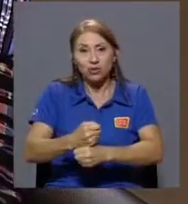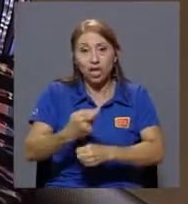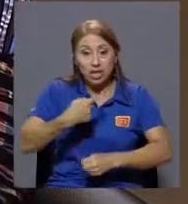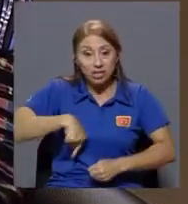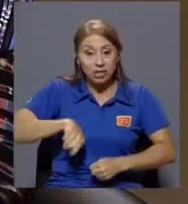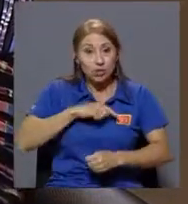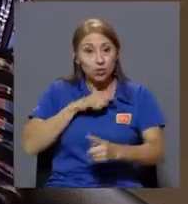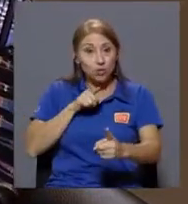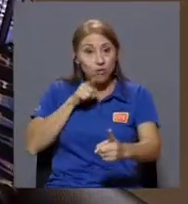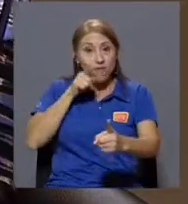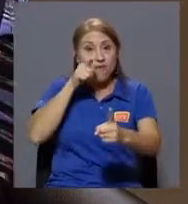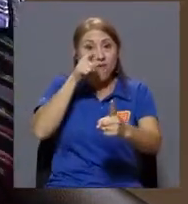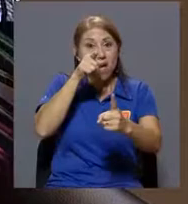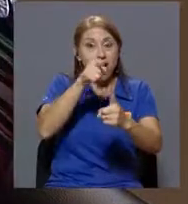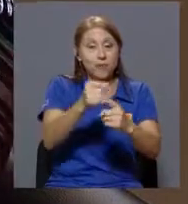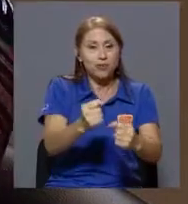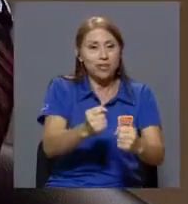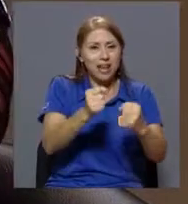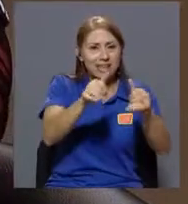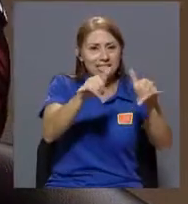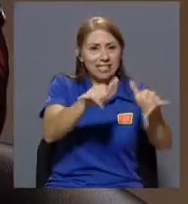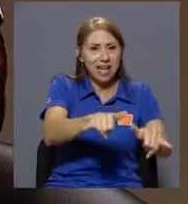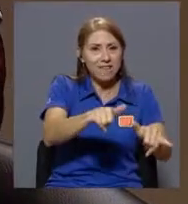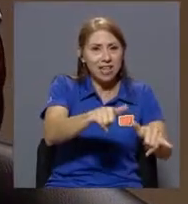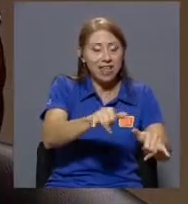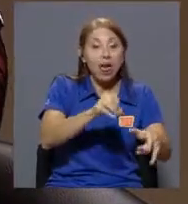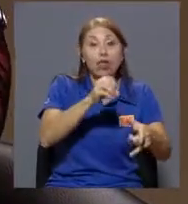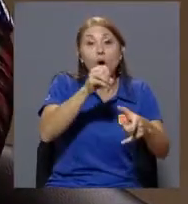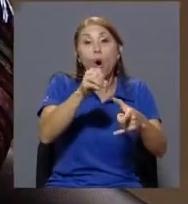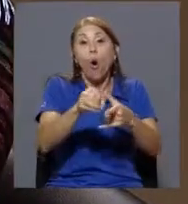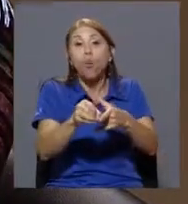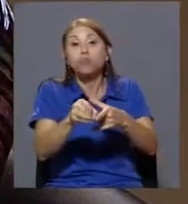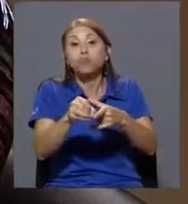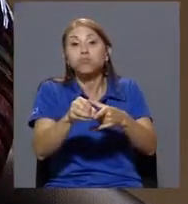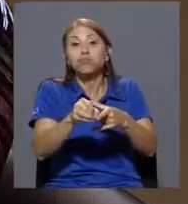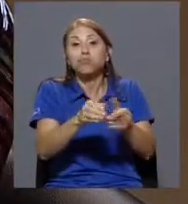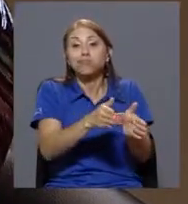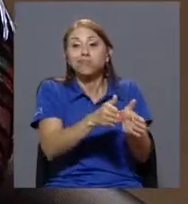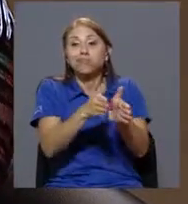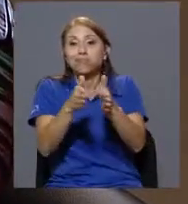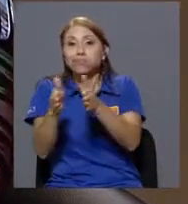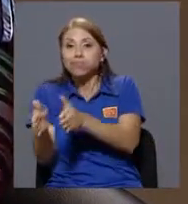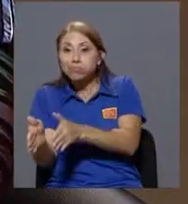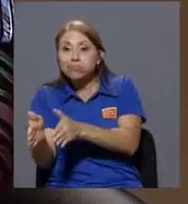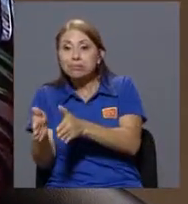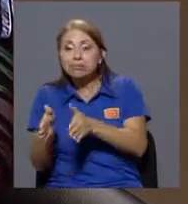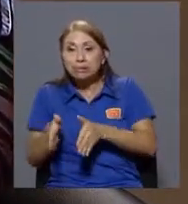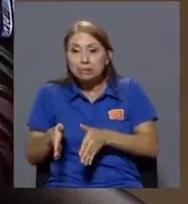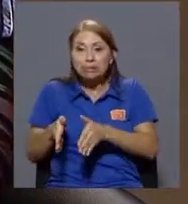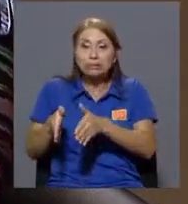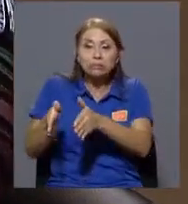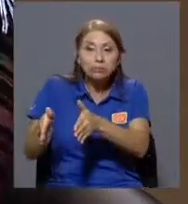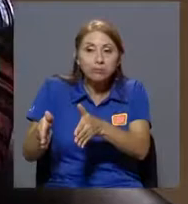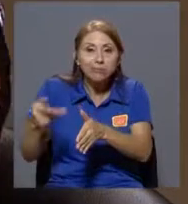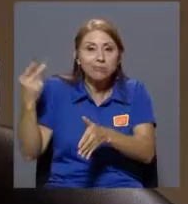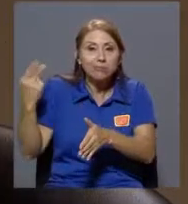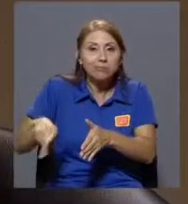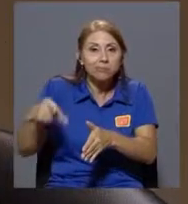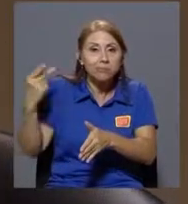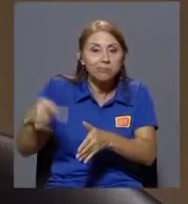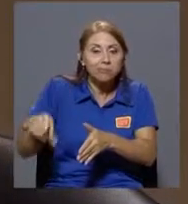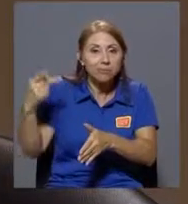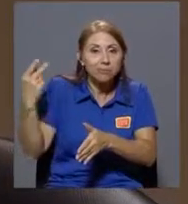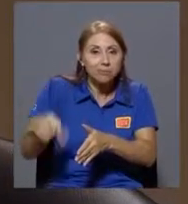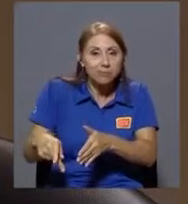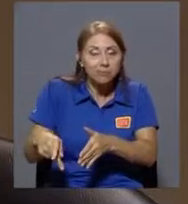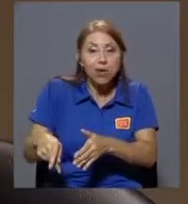estabilidad o nos vamos a un terreno mucho más peligroso, donde es la